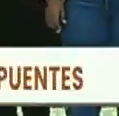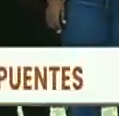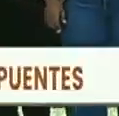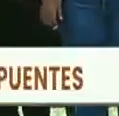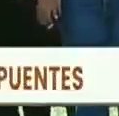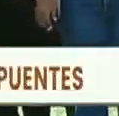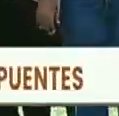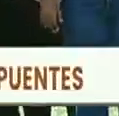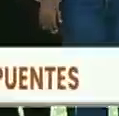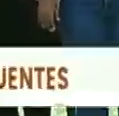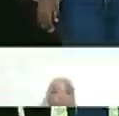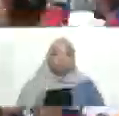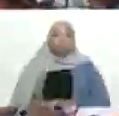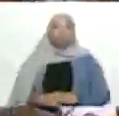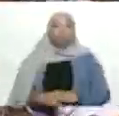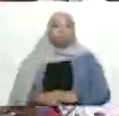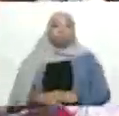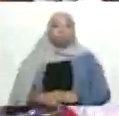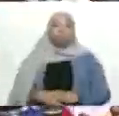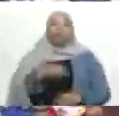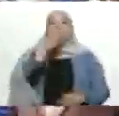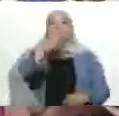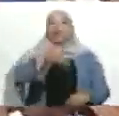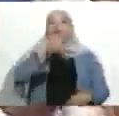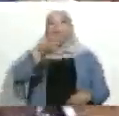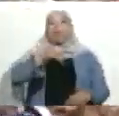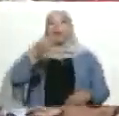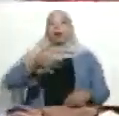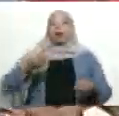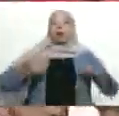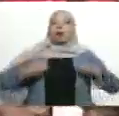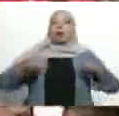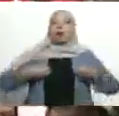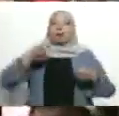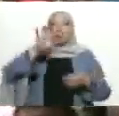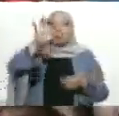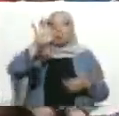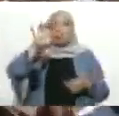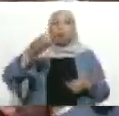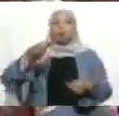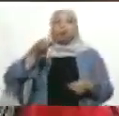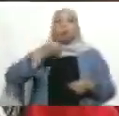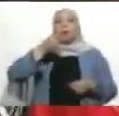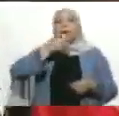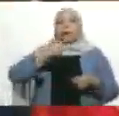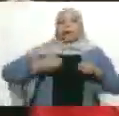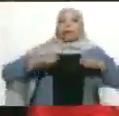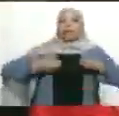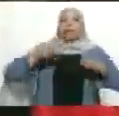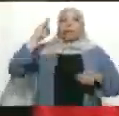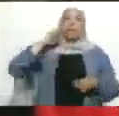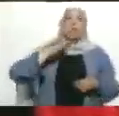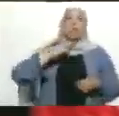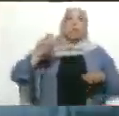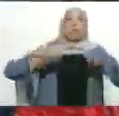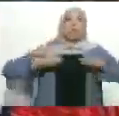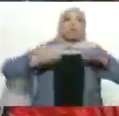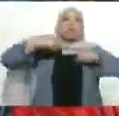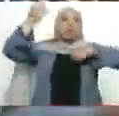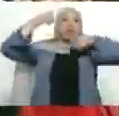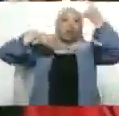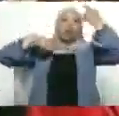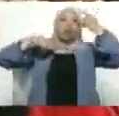Buenas tardes, ¿cómo están? ¡Que viva la patria! ¡Que viva Bolívar! ¡Que viva